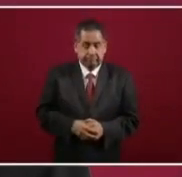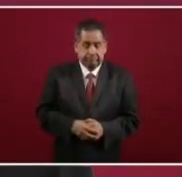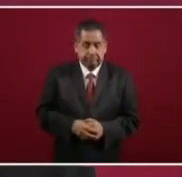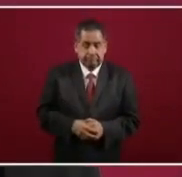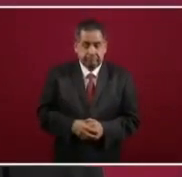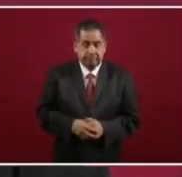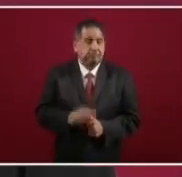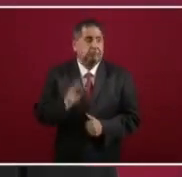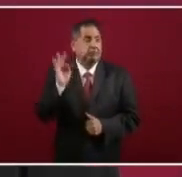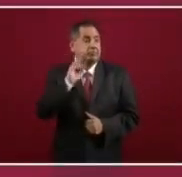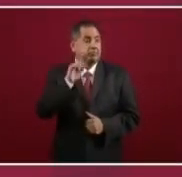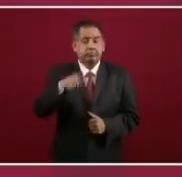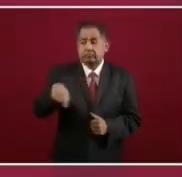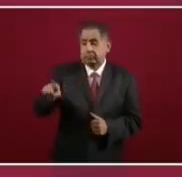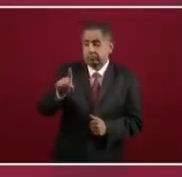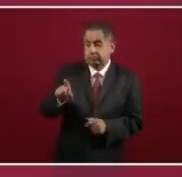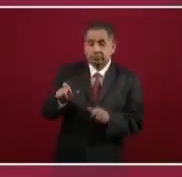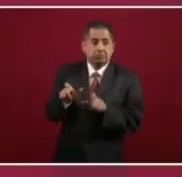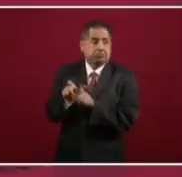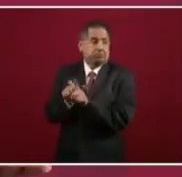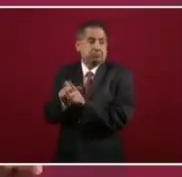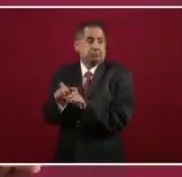opta por eso